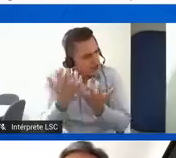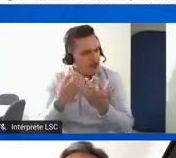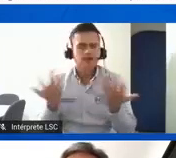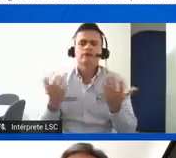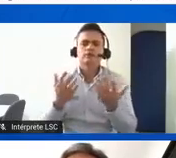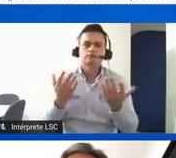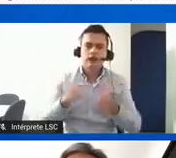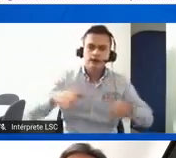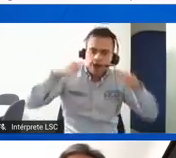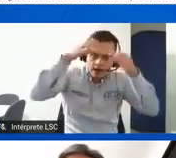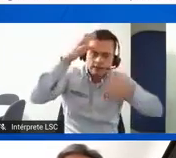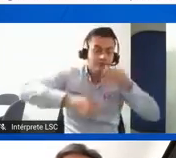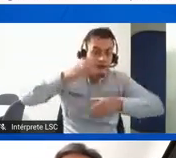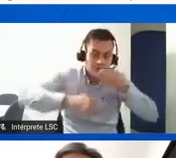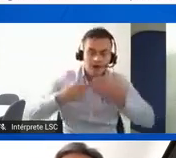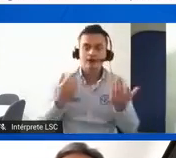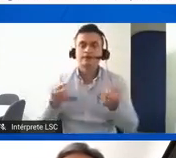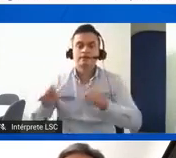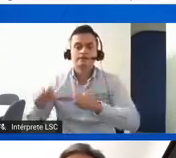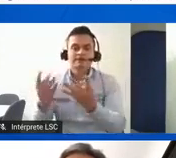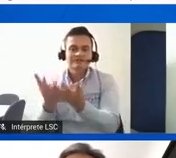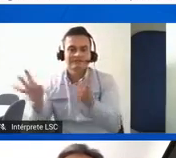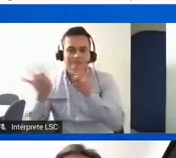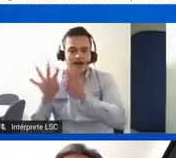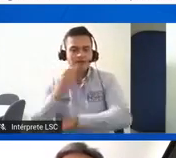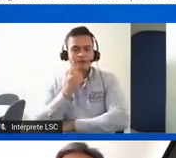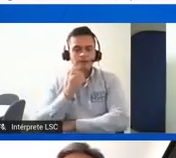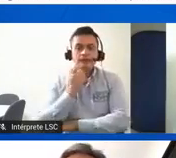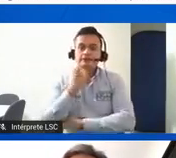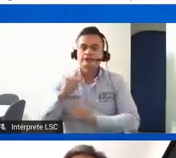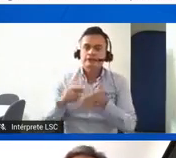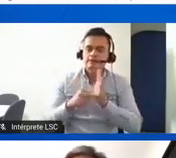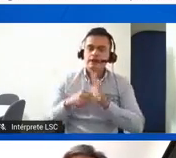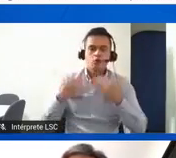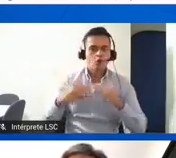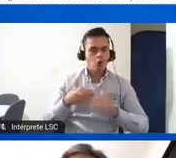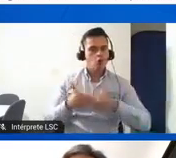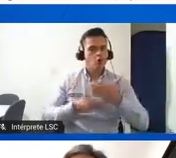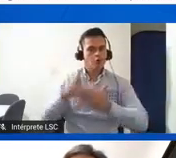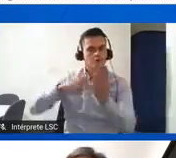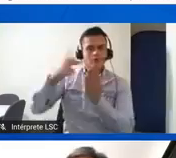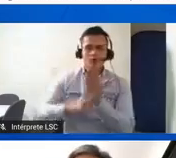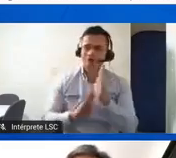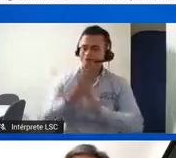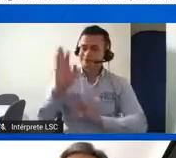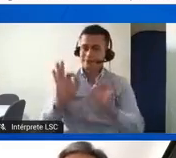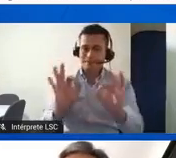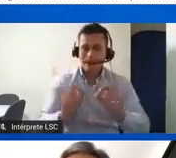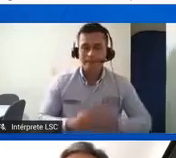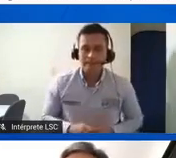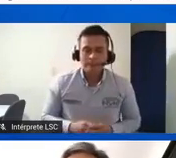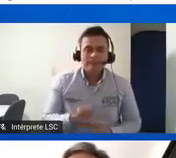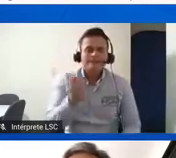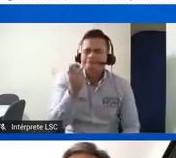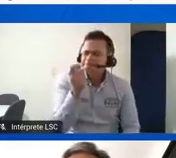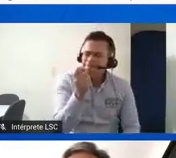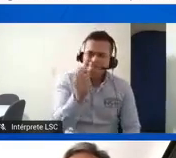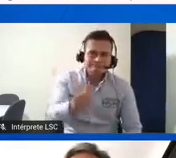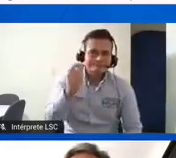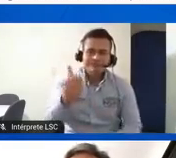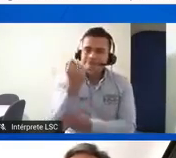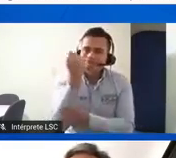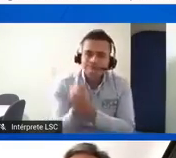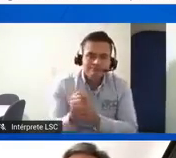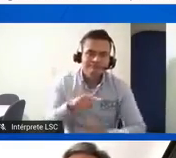y en el Senado, y de esa manera se logró avanzar en el proyecto. Casi se nos hunde, sufrimos